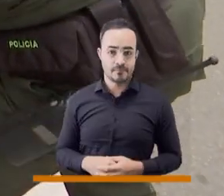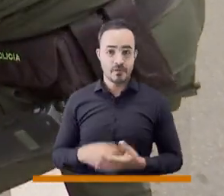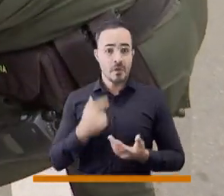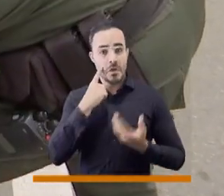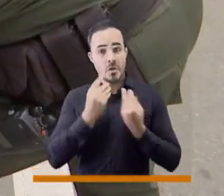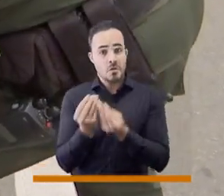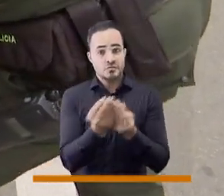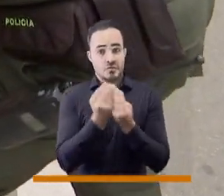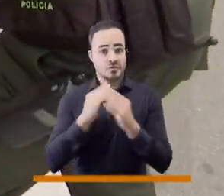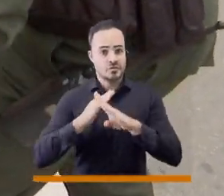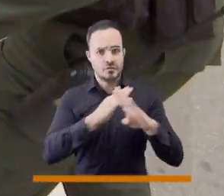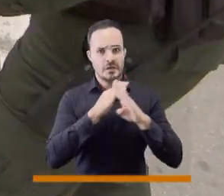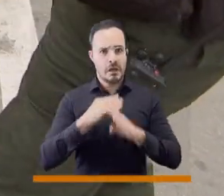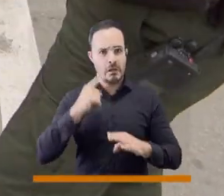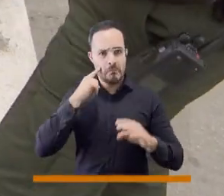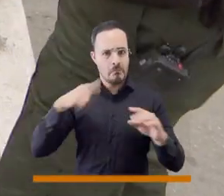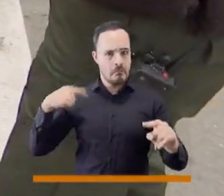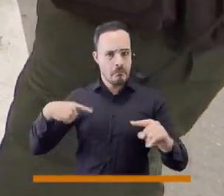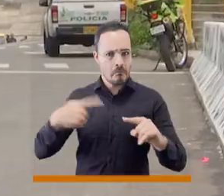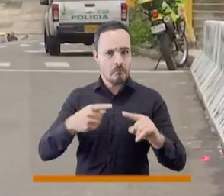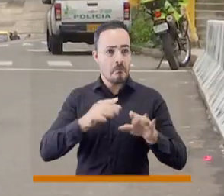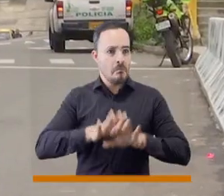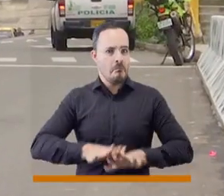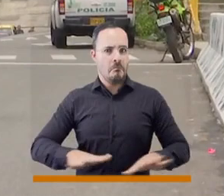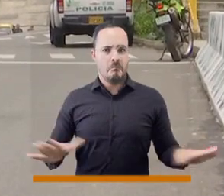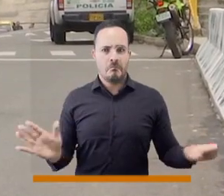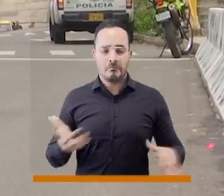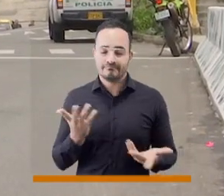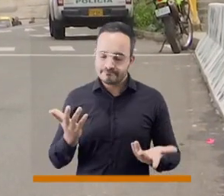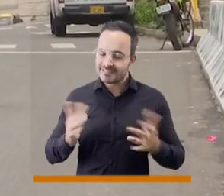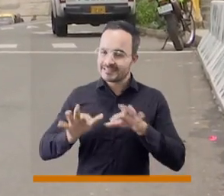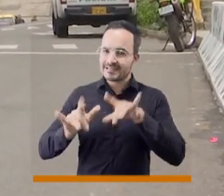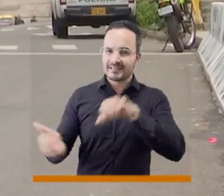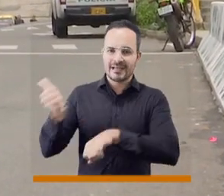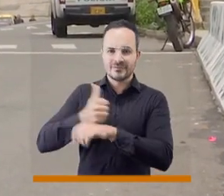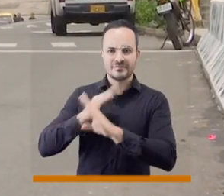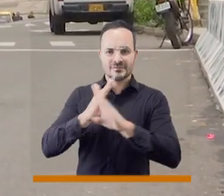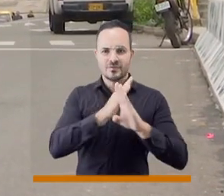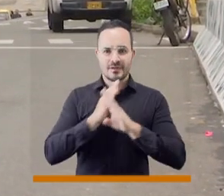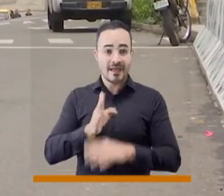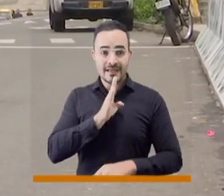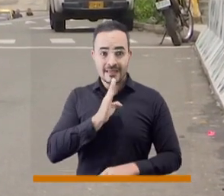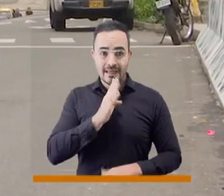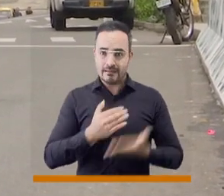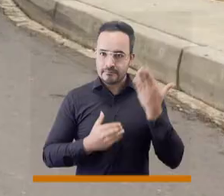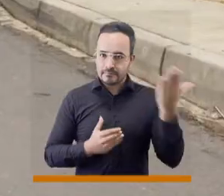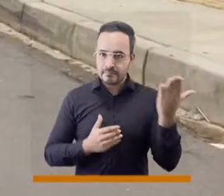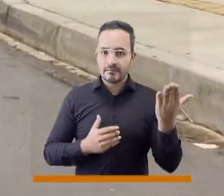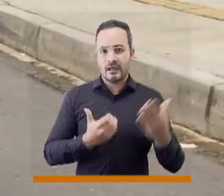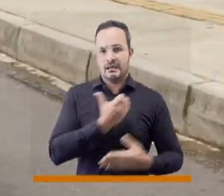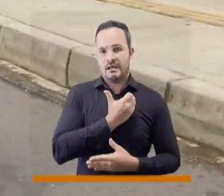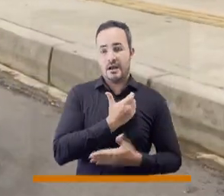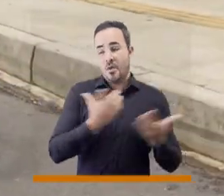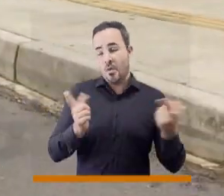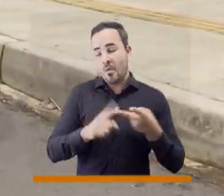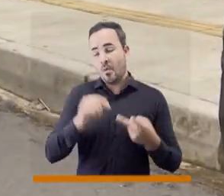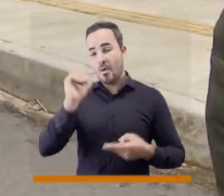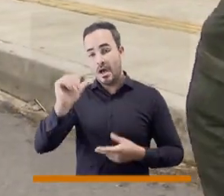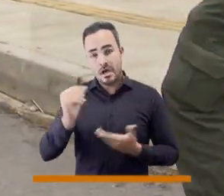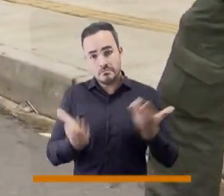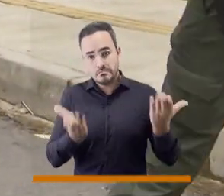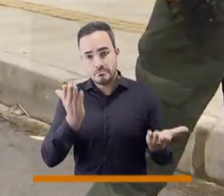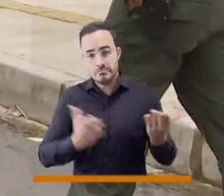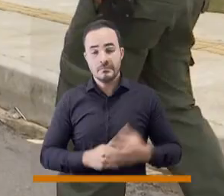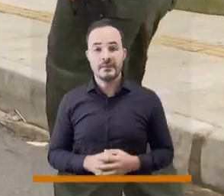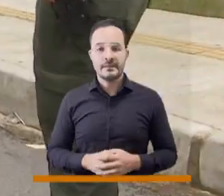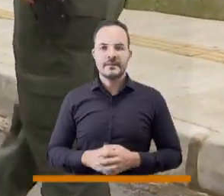de seguridad. El alcalde dejó de gerenciar la seguridad. Tiene que entender que el verdadero secretario de seguridad tiene que ser él o